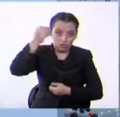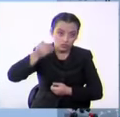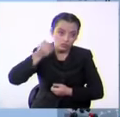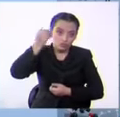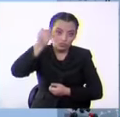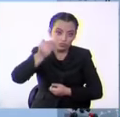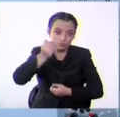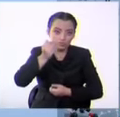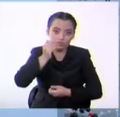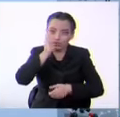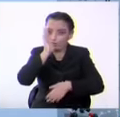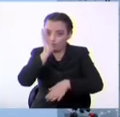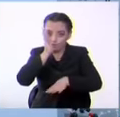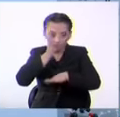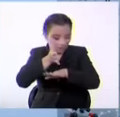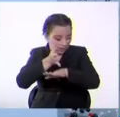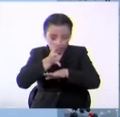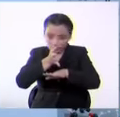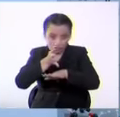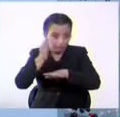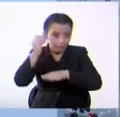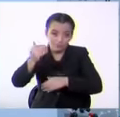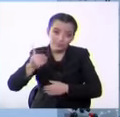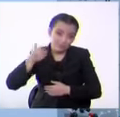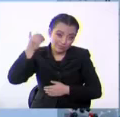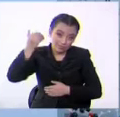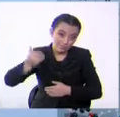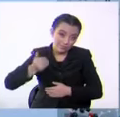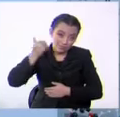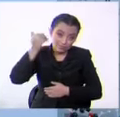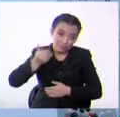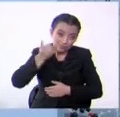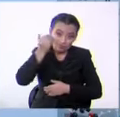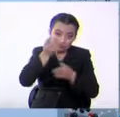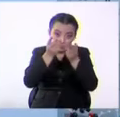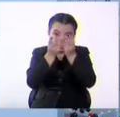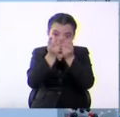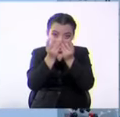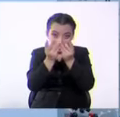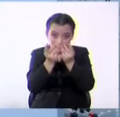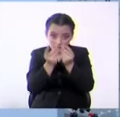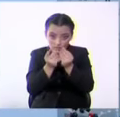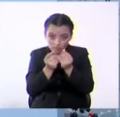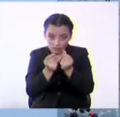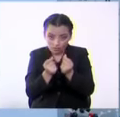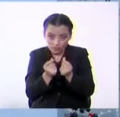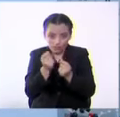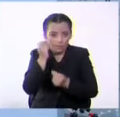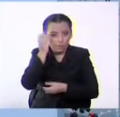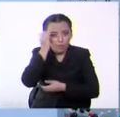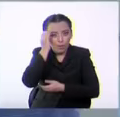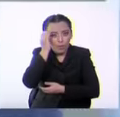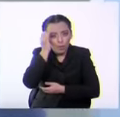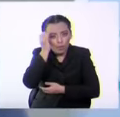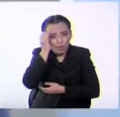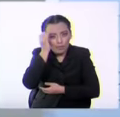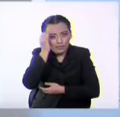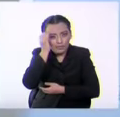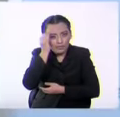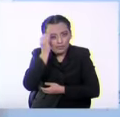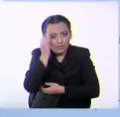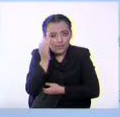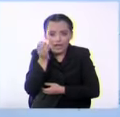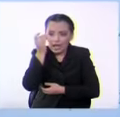Ahora bien, que puede ser lo preocupante, que se extingan de una manera más rápida que lo habitual.